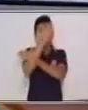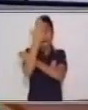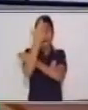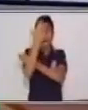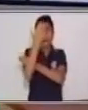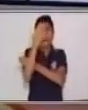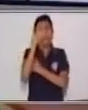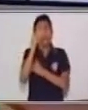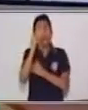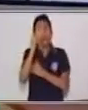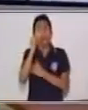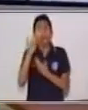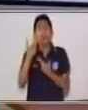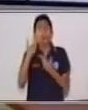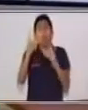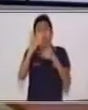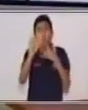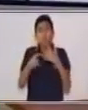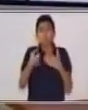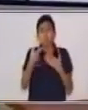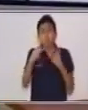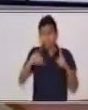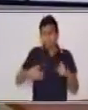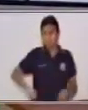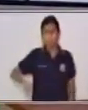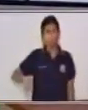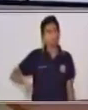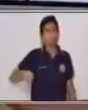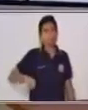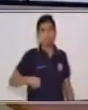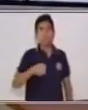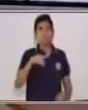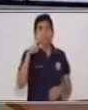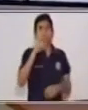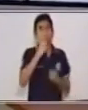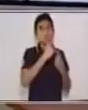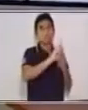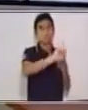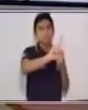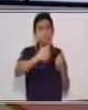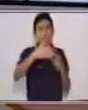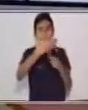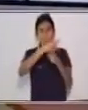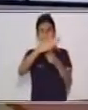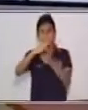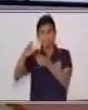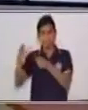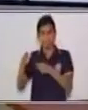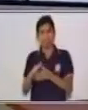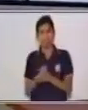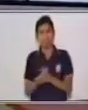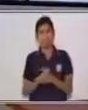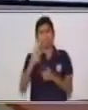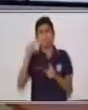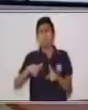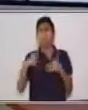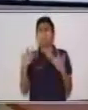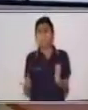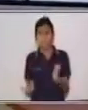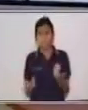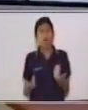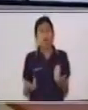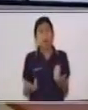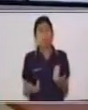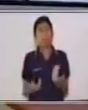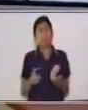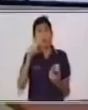granjero reparte sus productos a los vecinos de las zonas aledañas. Muy bien, el reto en esta oración